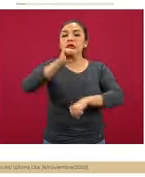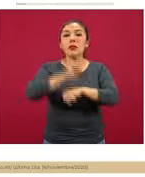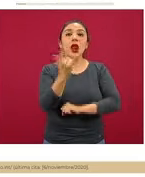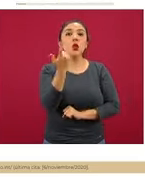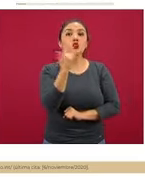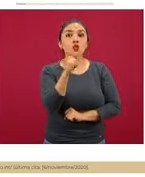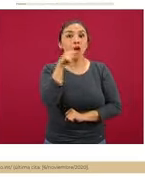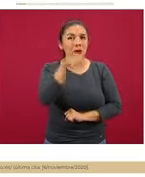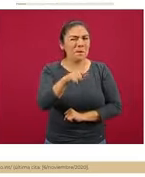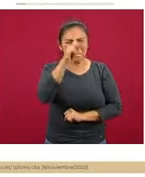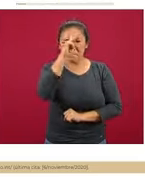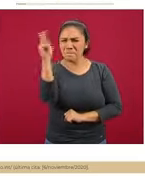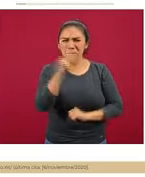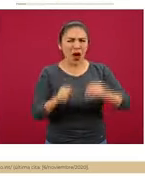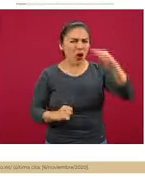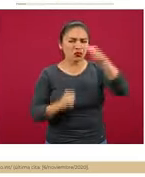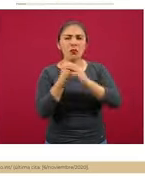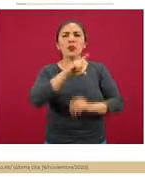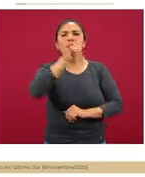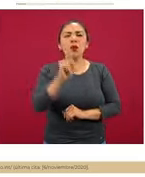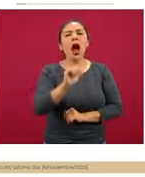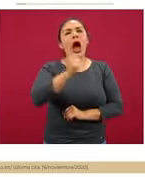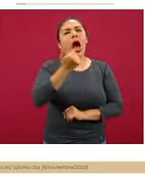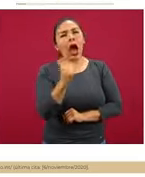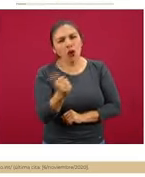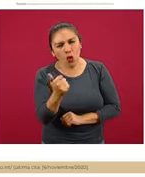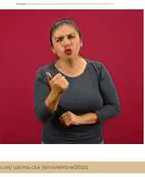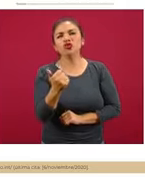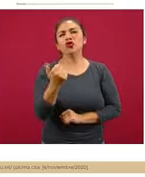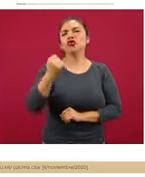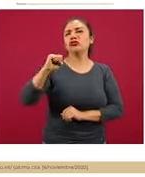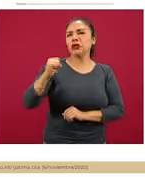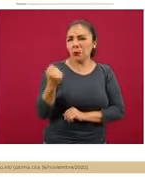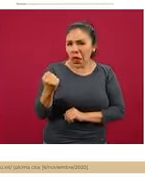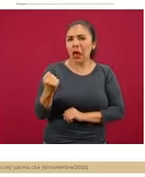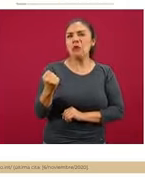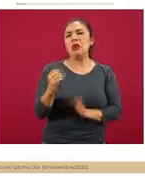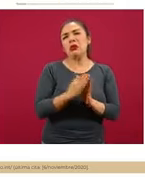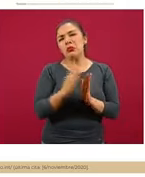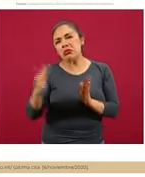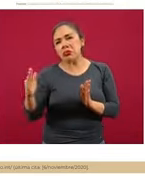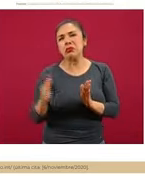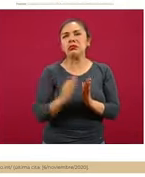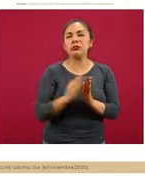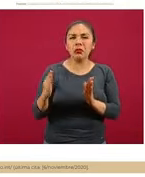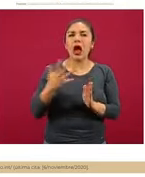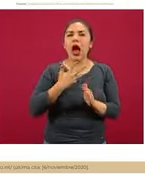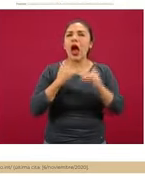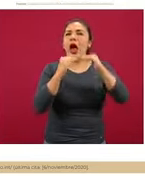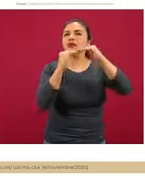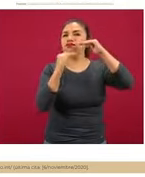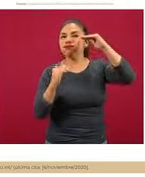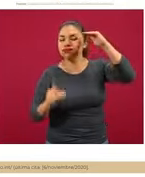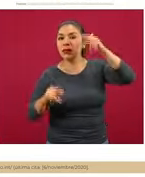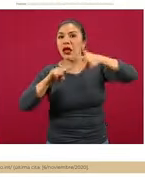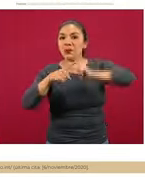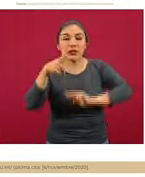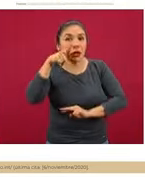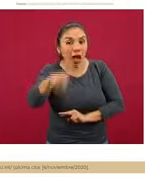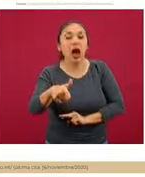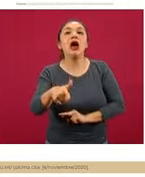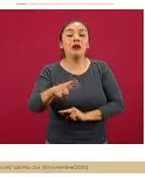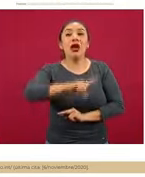julio. Y lo que fue todo el mes de agosto y parte del inicio de septiembre, teníamos una tendencia descendente que ya para